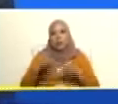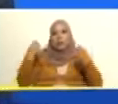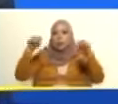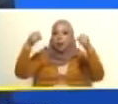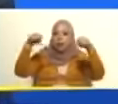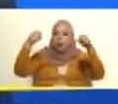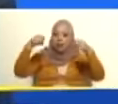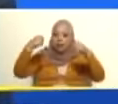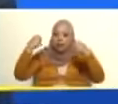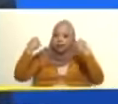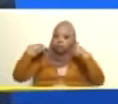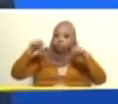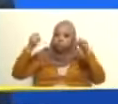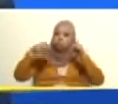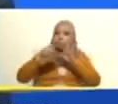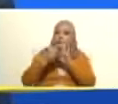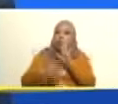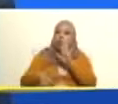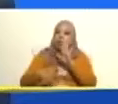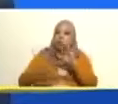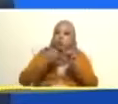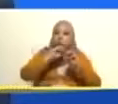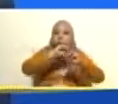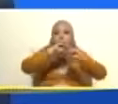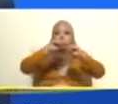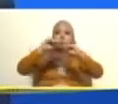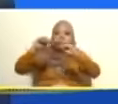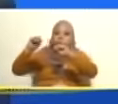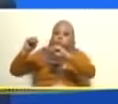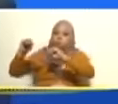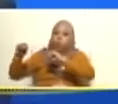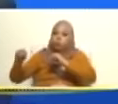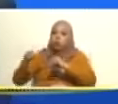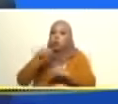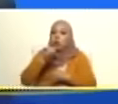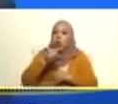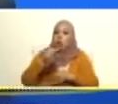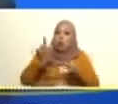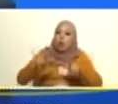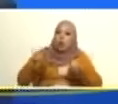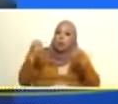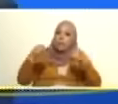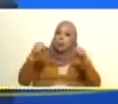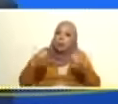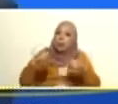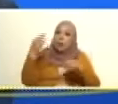ejecútese, difúndase y cúmplase.